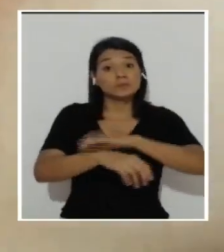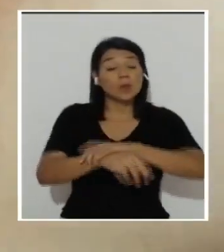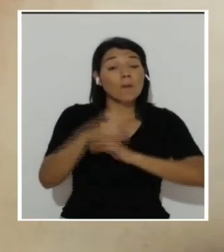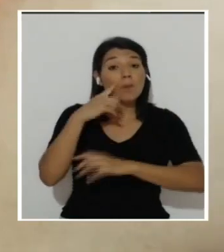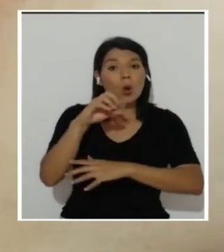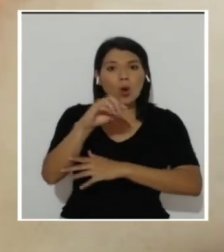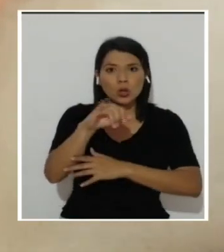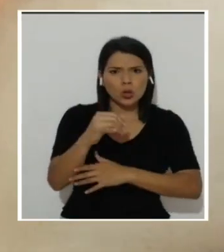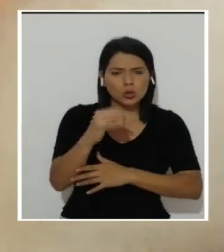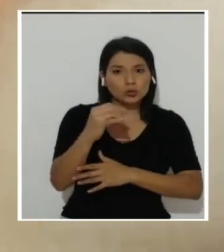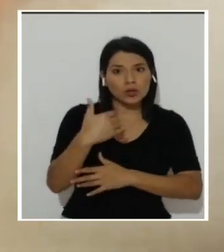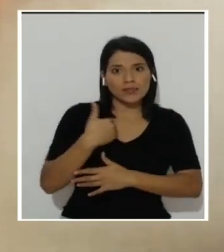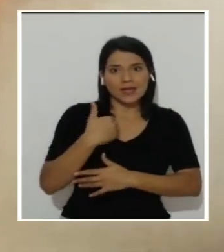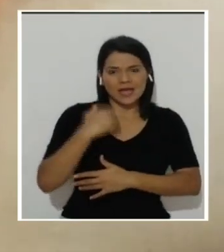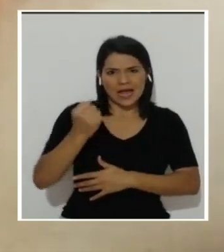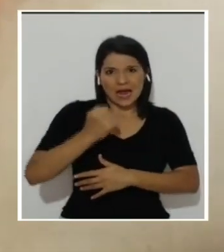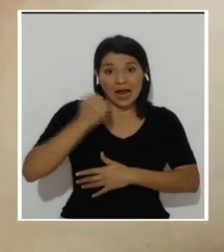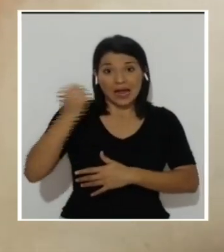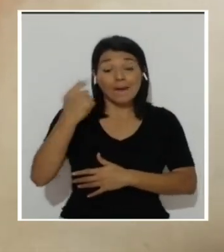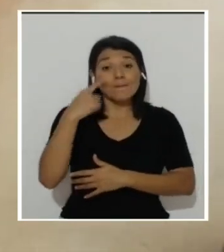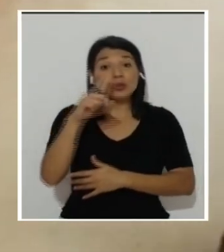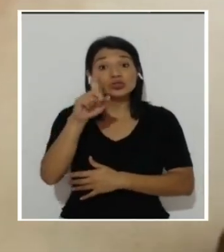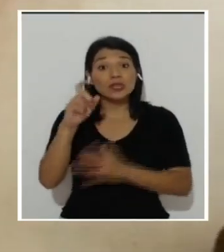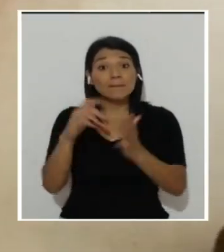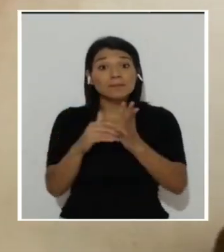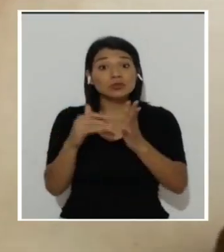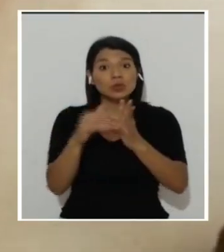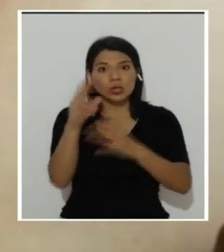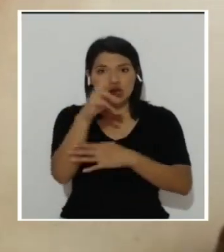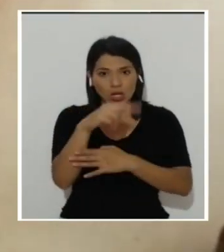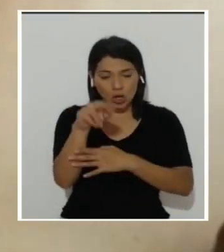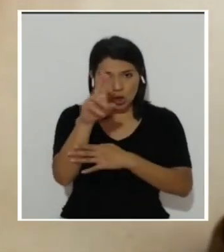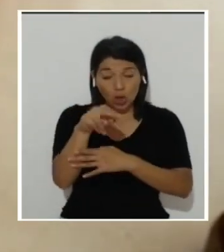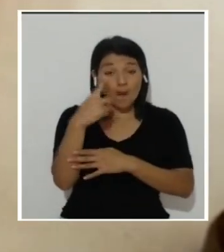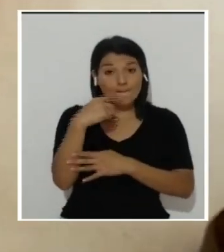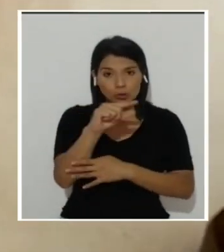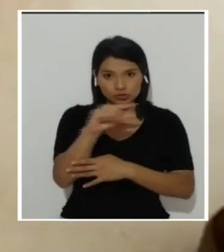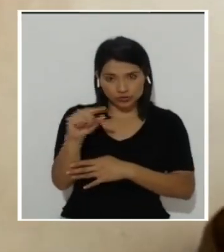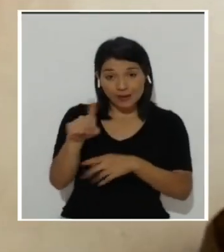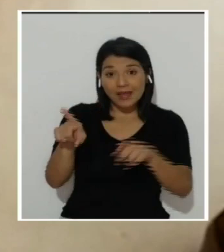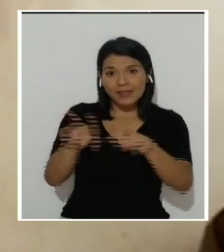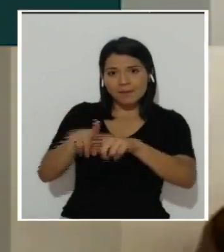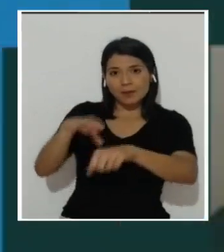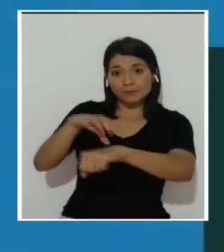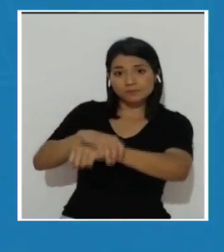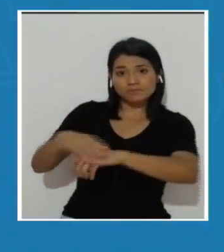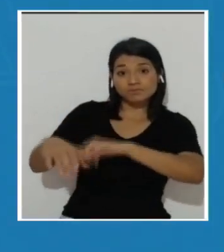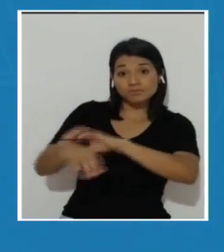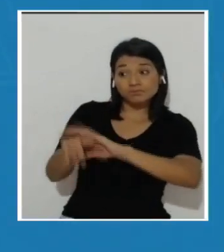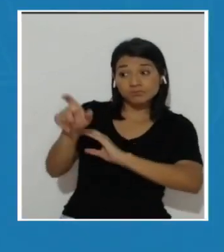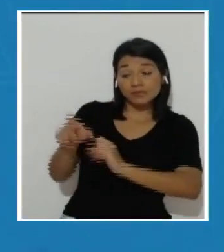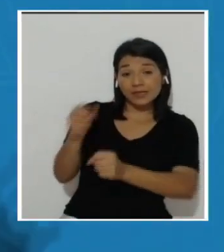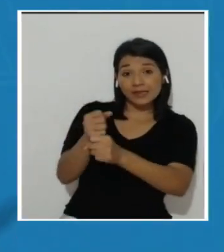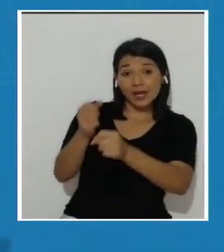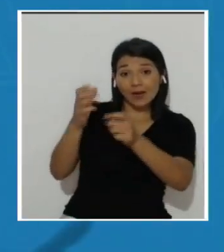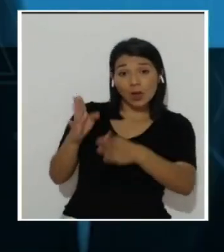millones de colones a la semana. Además, detuvieron a un funcionario de un banco público.